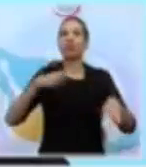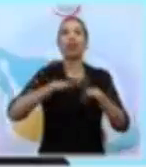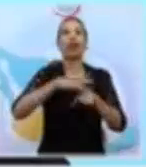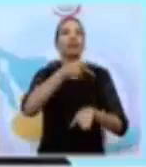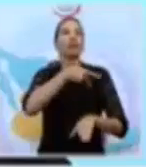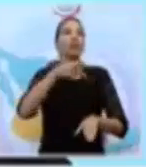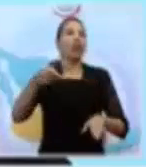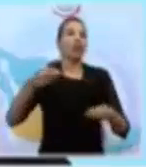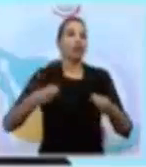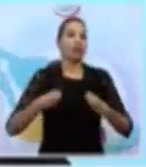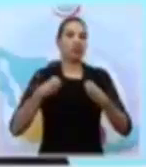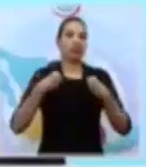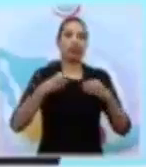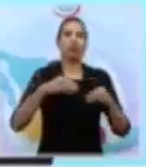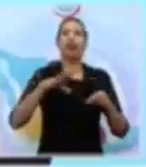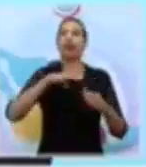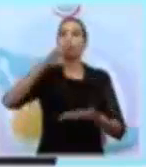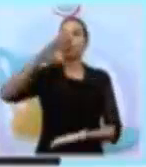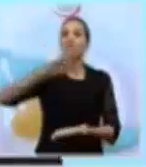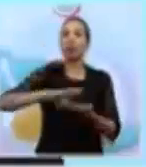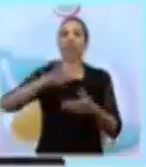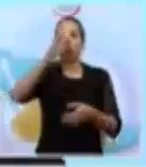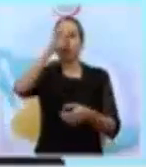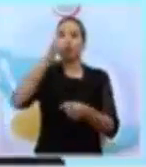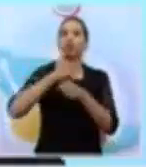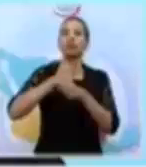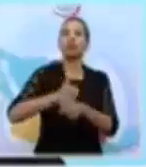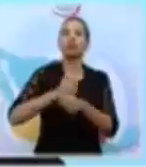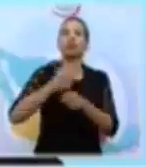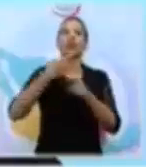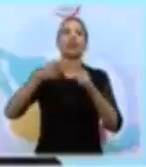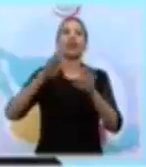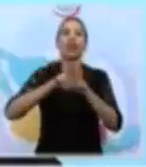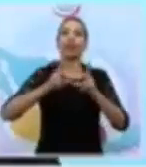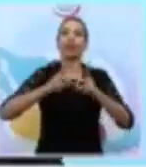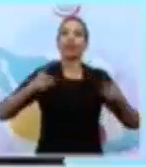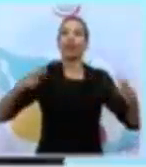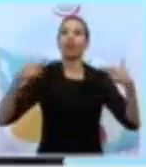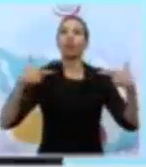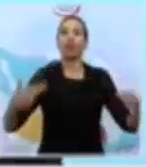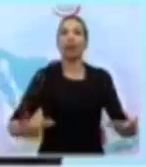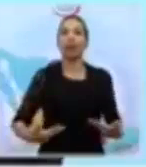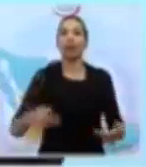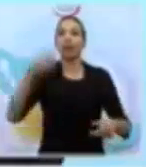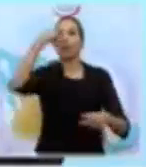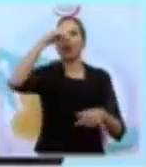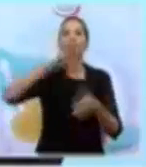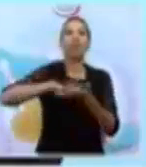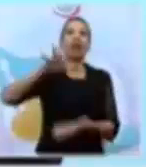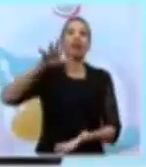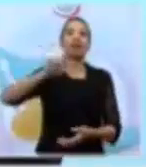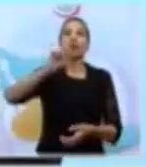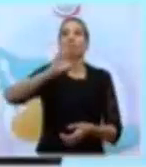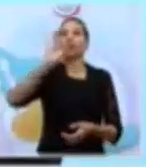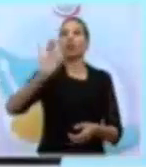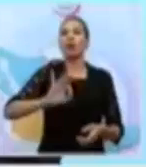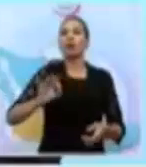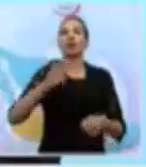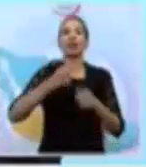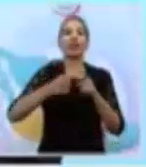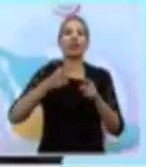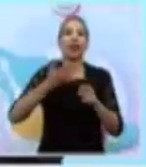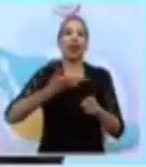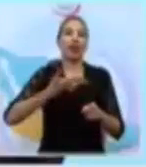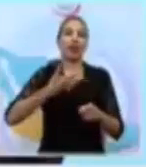pobreza, reducir la pérdida de los índices de desarrollo humano para más de 20% de la